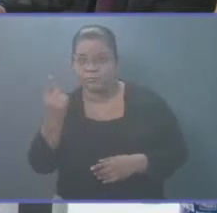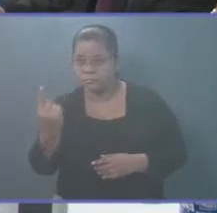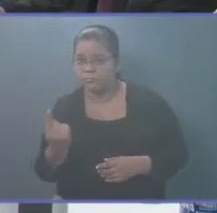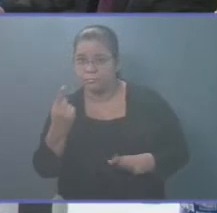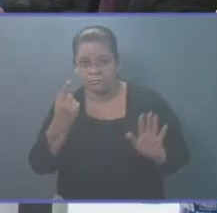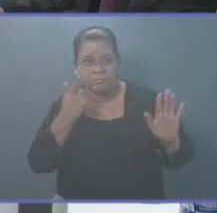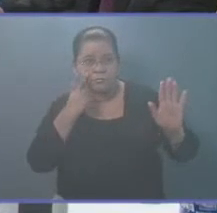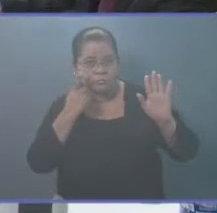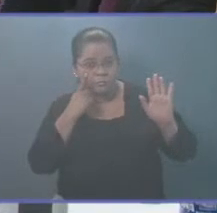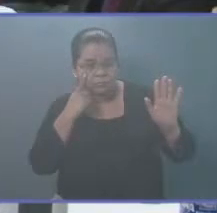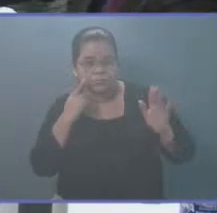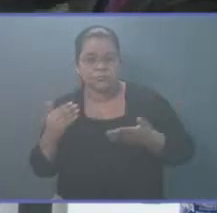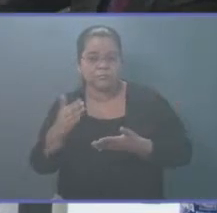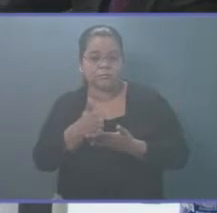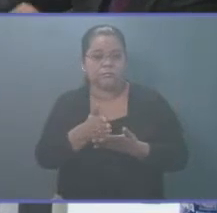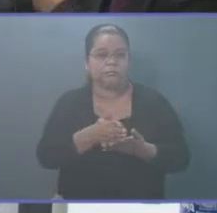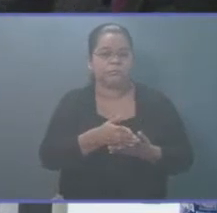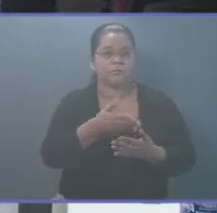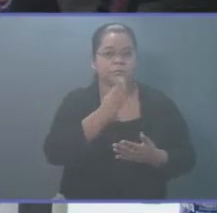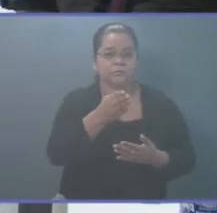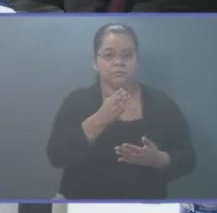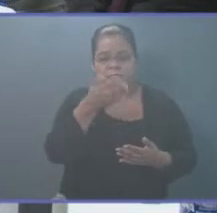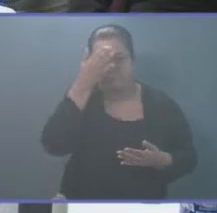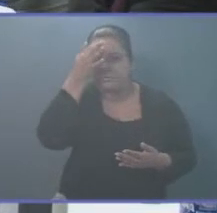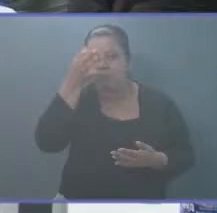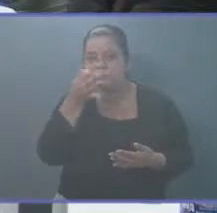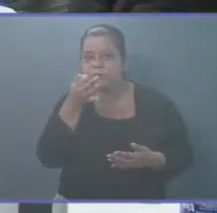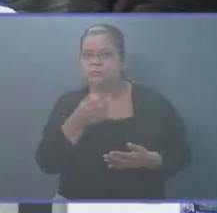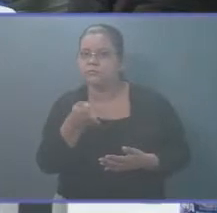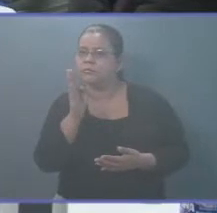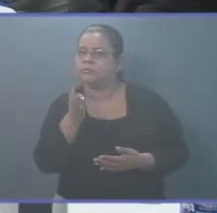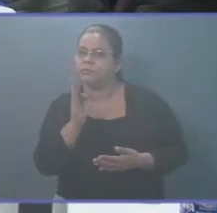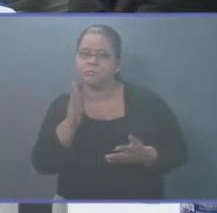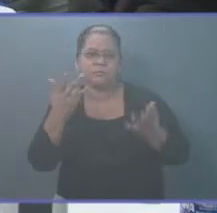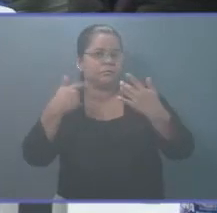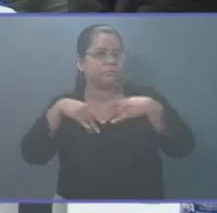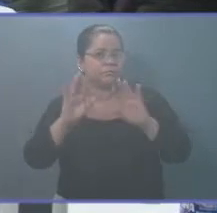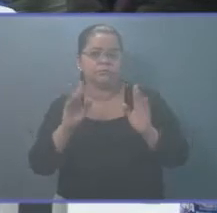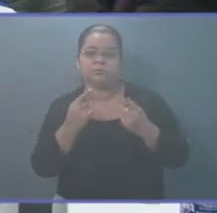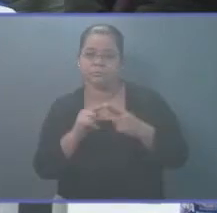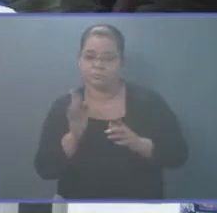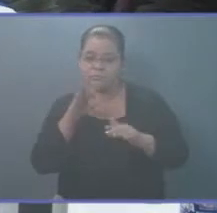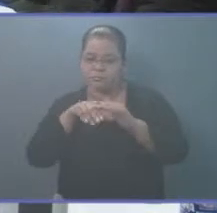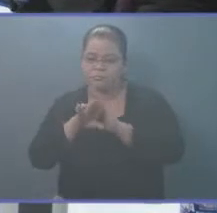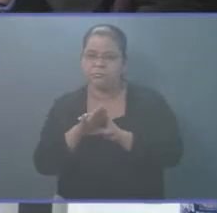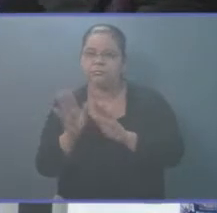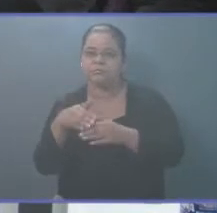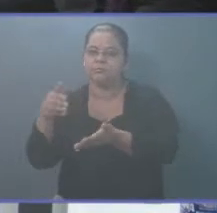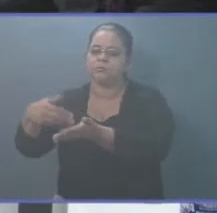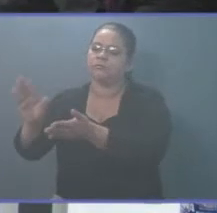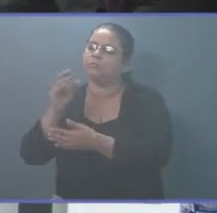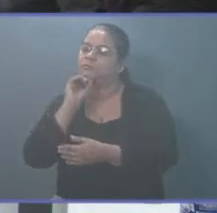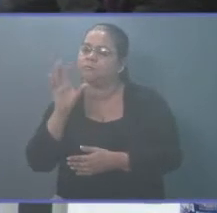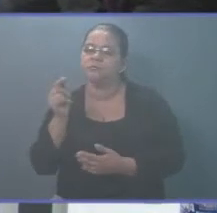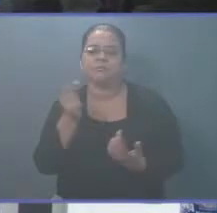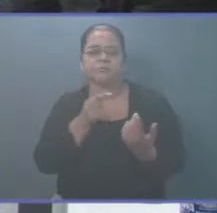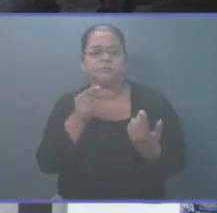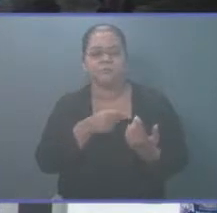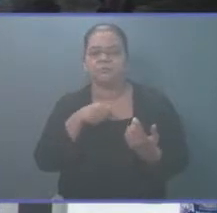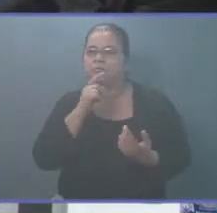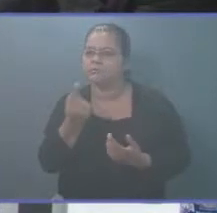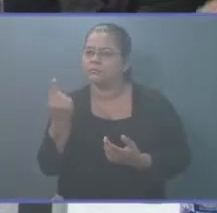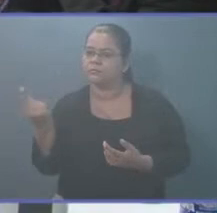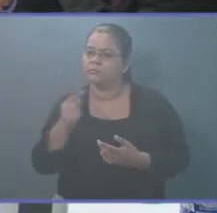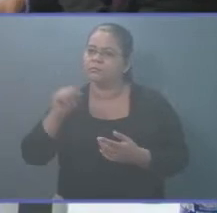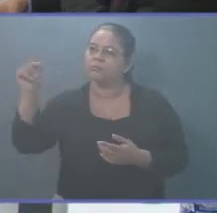que se mete en el bus creyendo que es un bus normal y ya cuando está adentro lo sacan y le dicen, no, mire, esta gente es gente que va